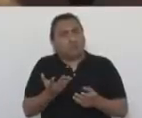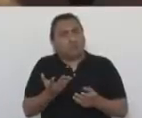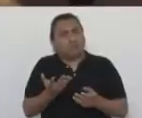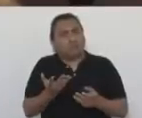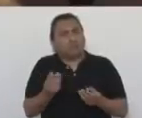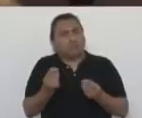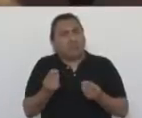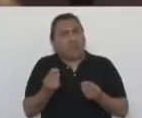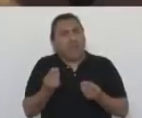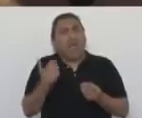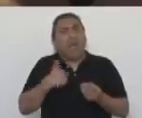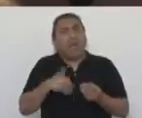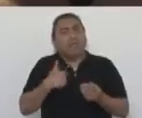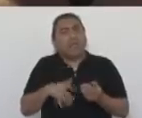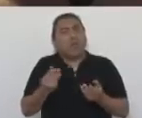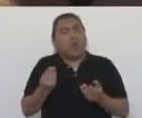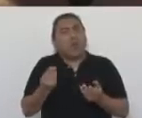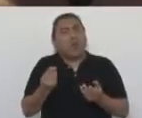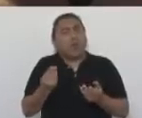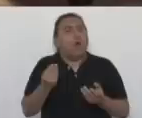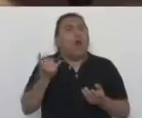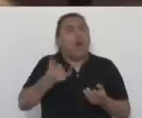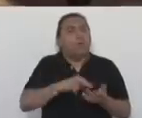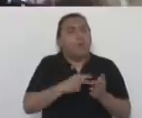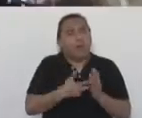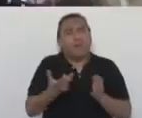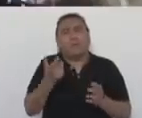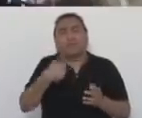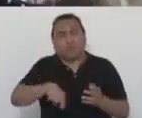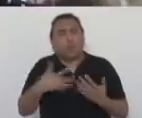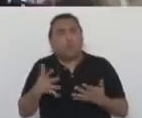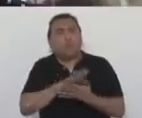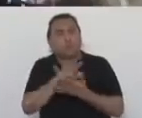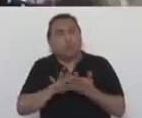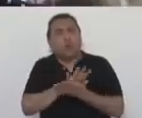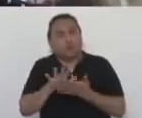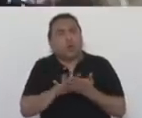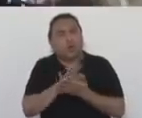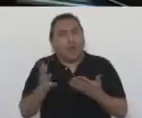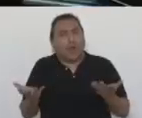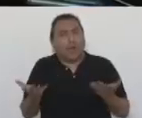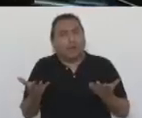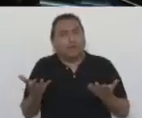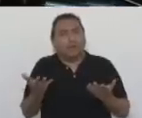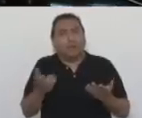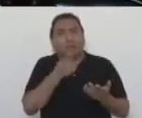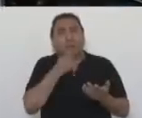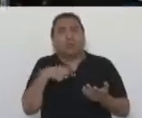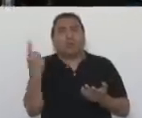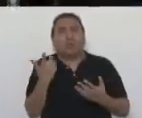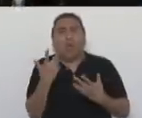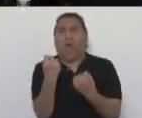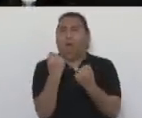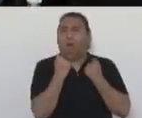problema argentino que los argentinos no podamos resolver si nos ponemos a hacerlo. Pero si nos quedamos en el egoísmo,